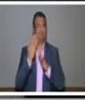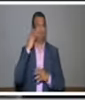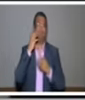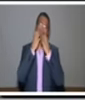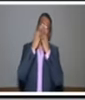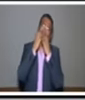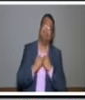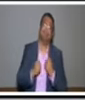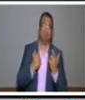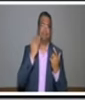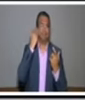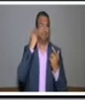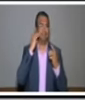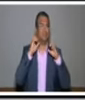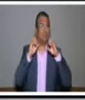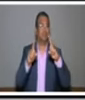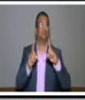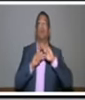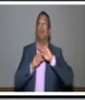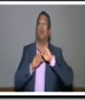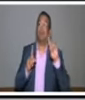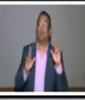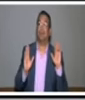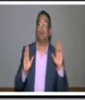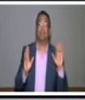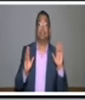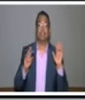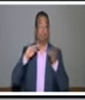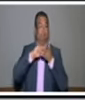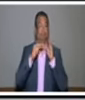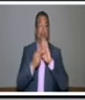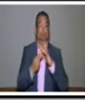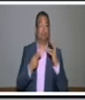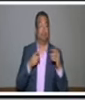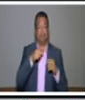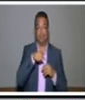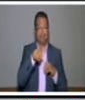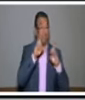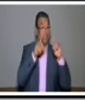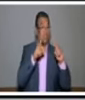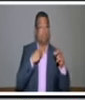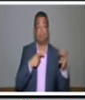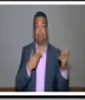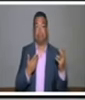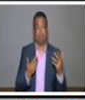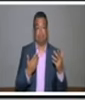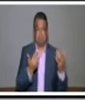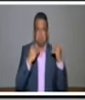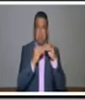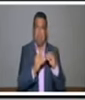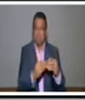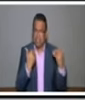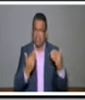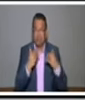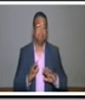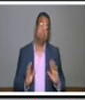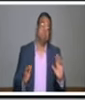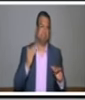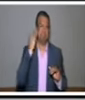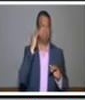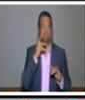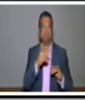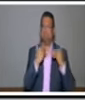la necesidad de la educación. Pero yo tampoco le pido a la educación lo que la educación no puede dar. En todos los estudios que se hacen, ustedes saben cuál